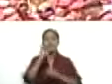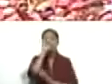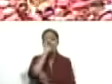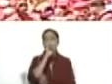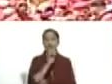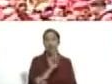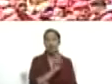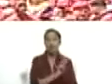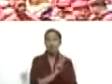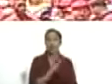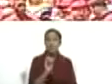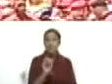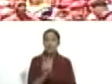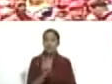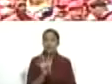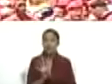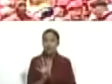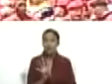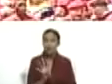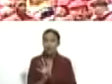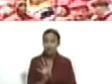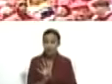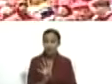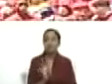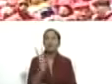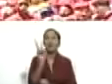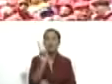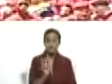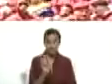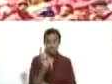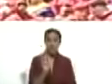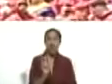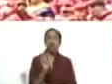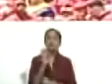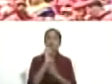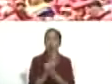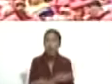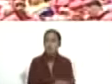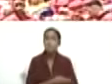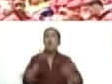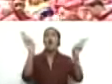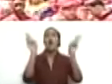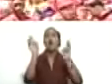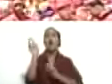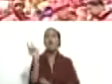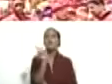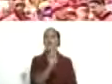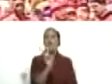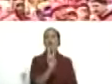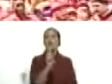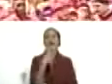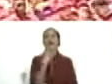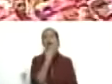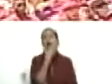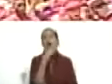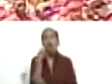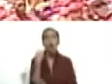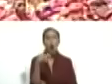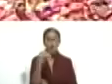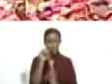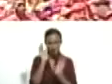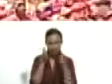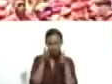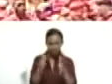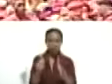el viernes, lancé la gran misión Venezuela Joven para atender a